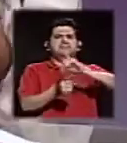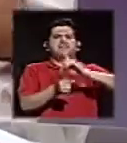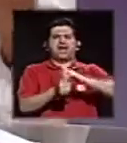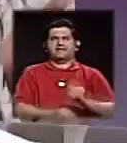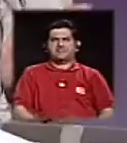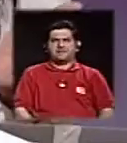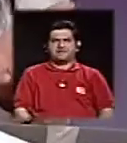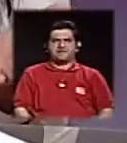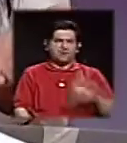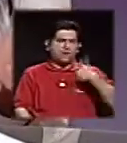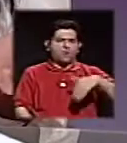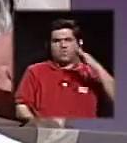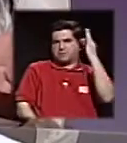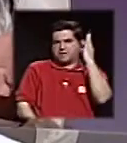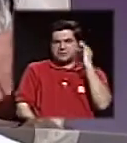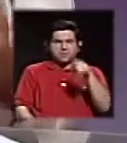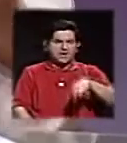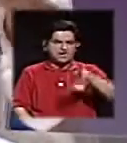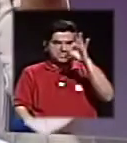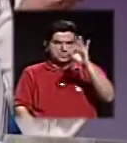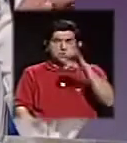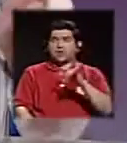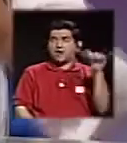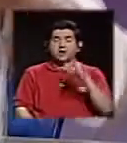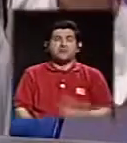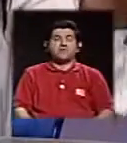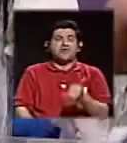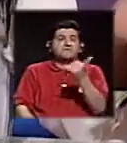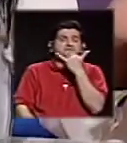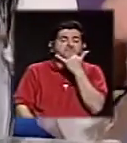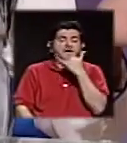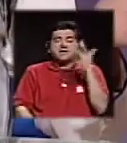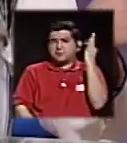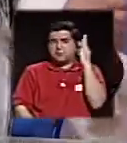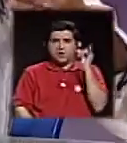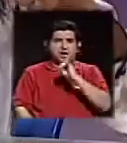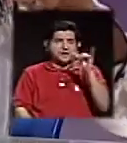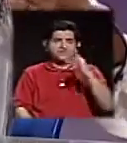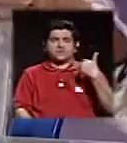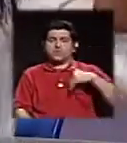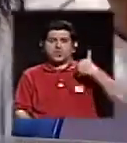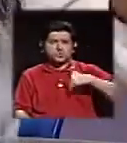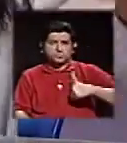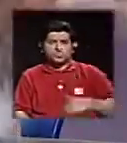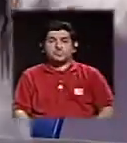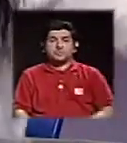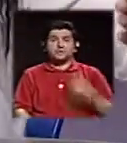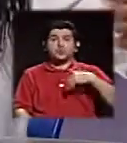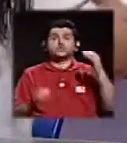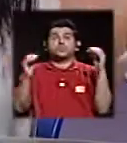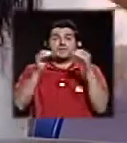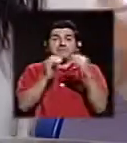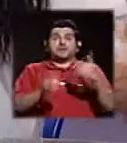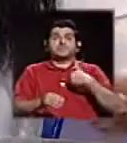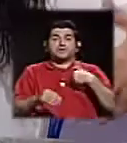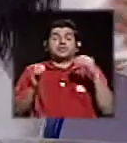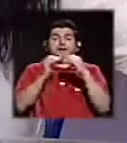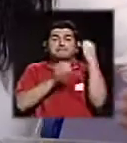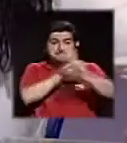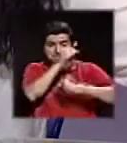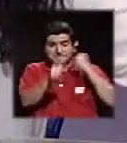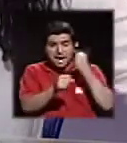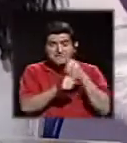y las diputadas que se van a elegir porque igual fallan las mujeres como fallan los hombres y los hombres más porque son los que tienen mucho más